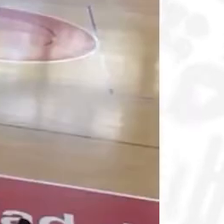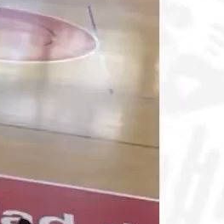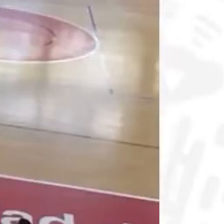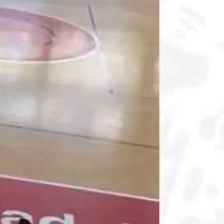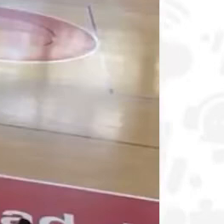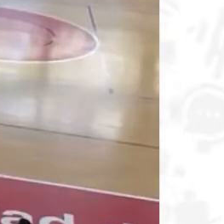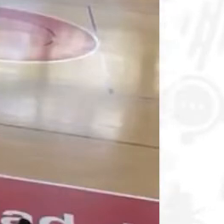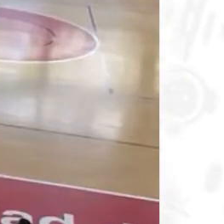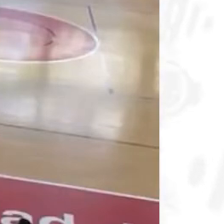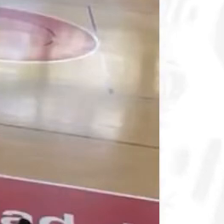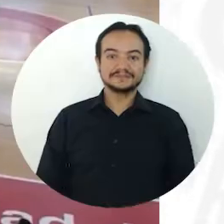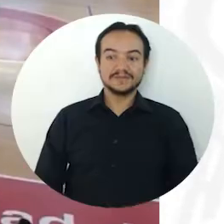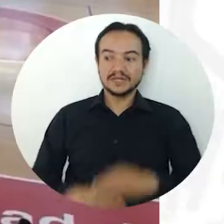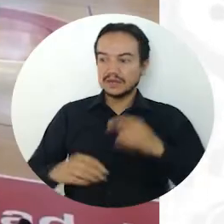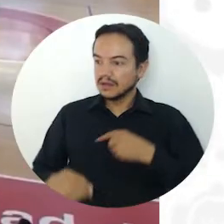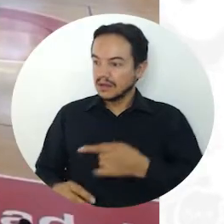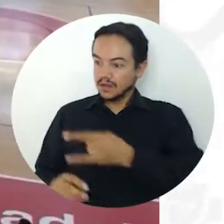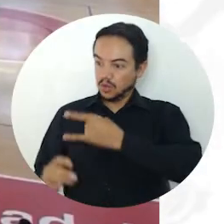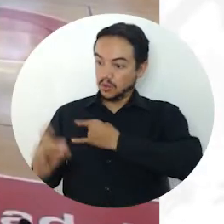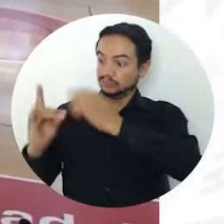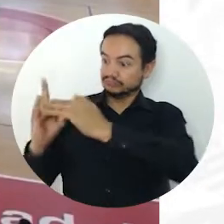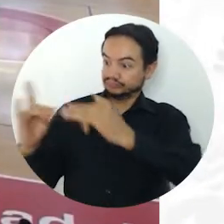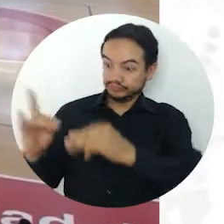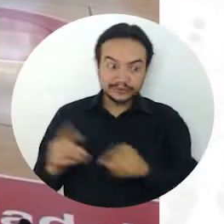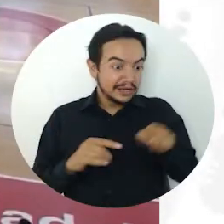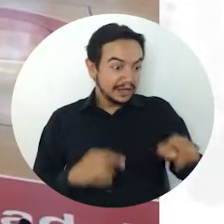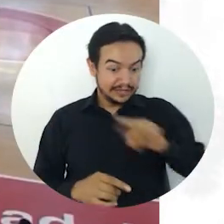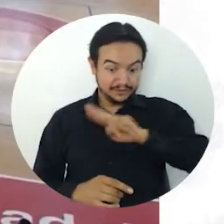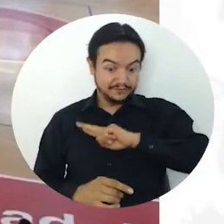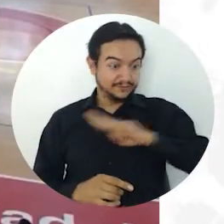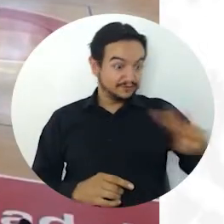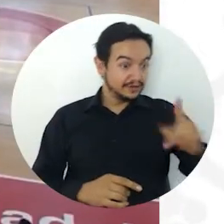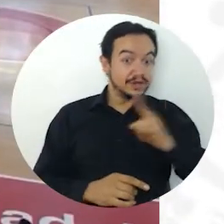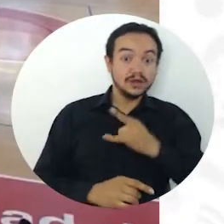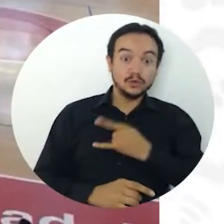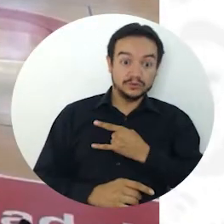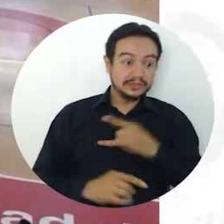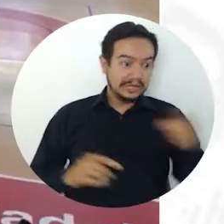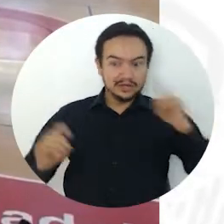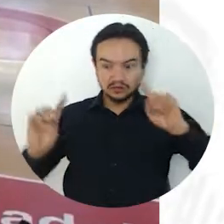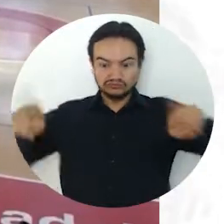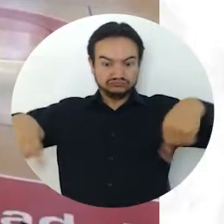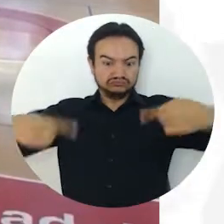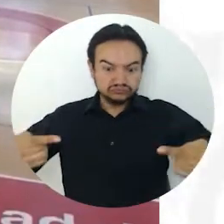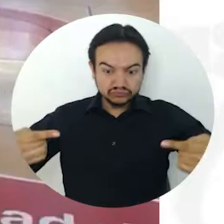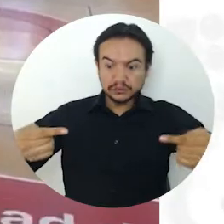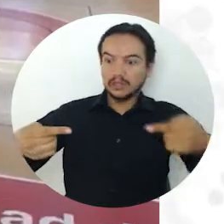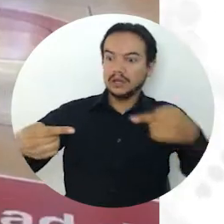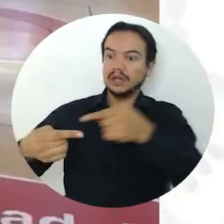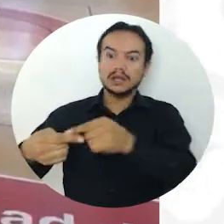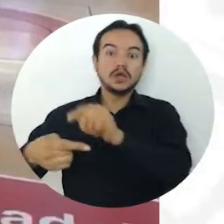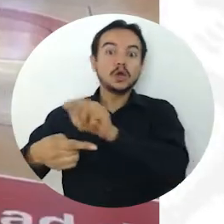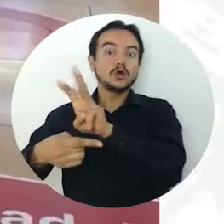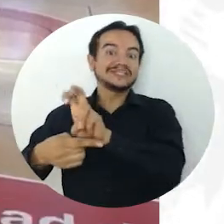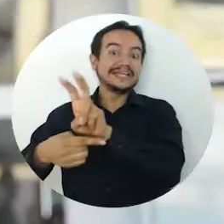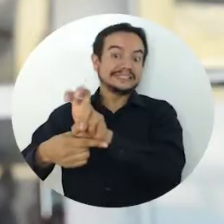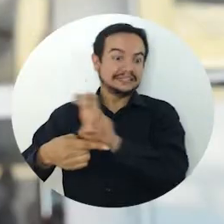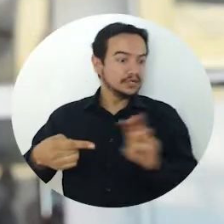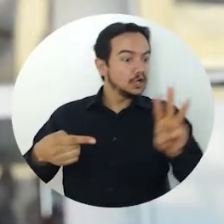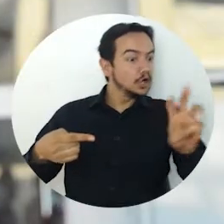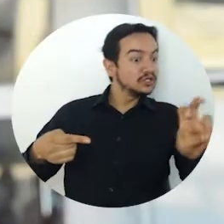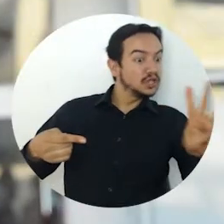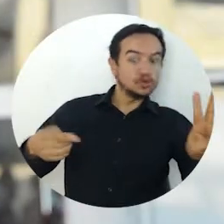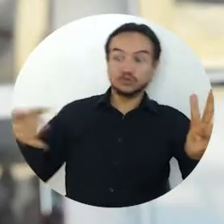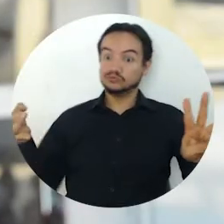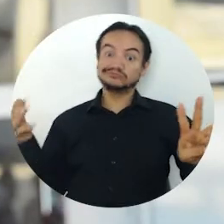En tiempo extra, los estudiantes de la Alma Mater vencieron a la Universidad del Valle con un marcador de 87 contra 82. Una